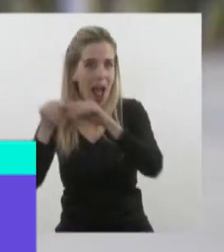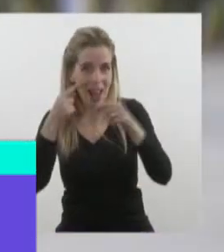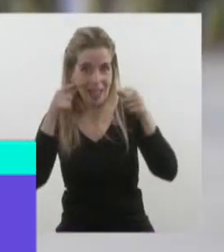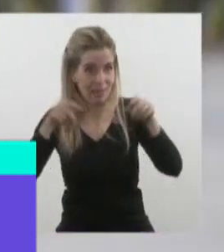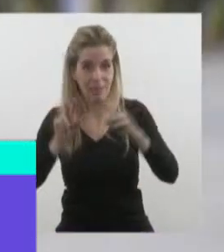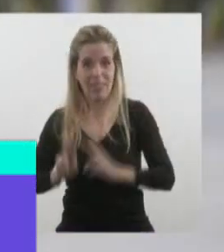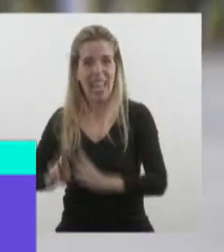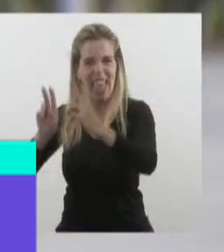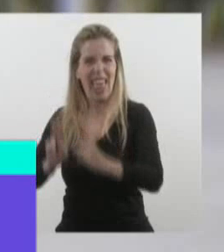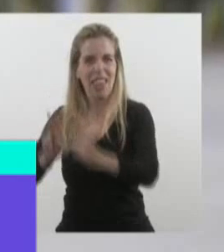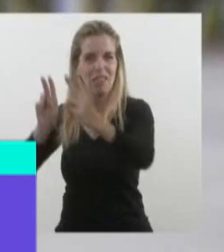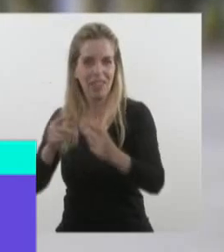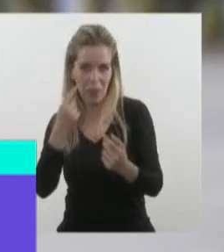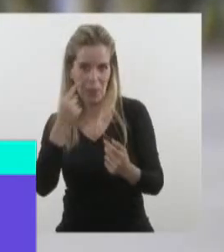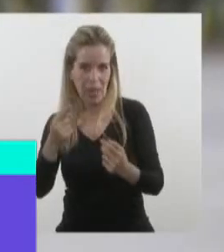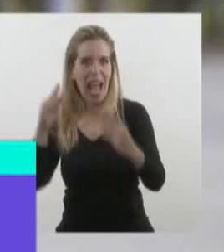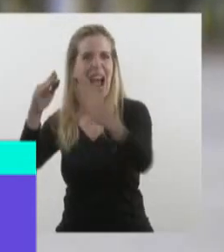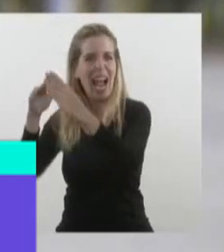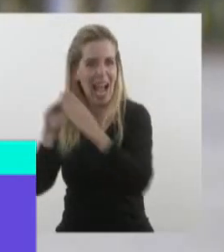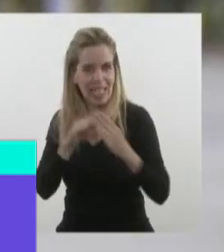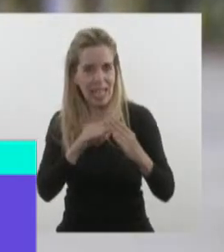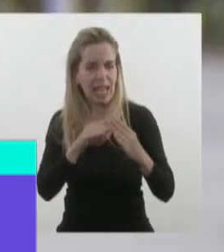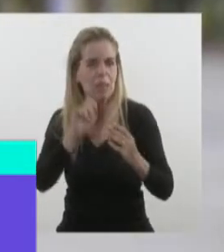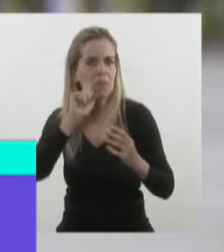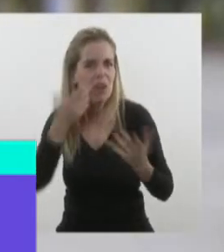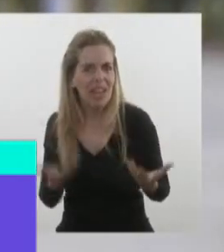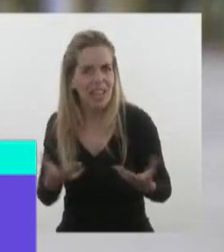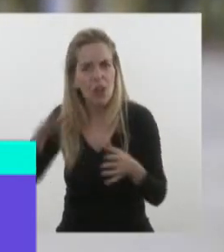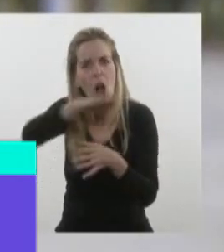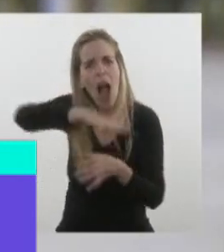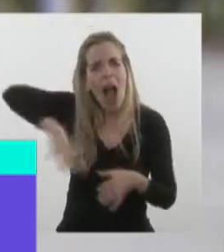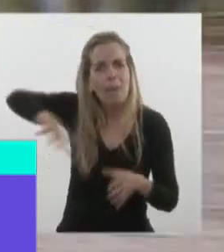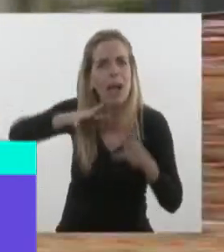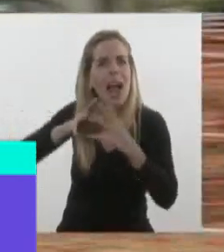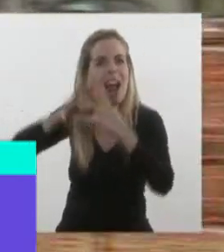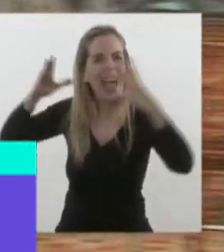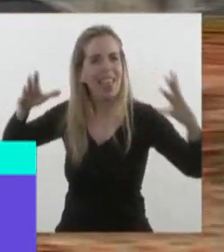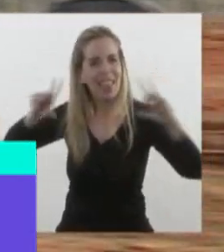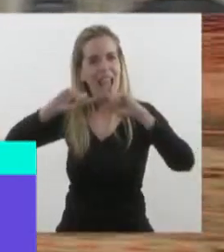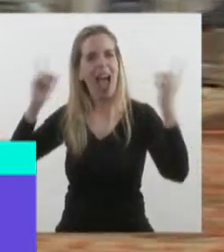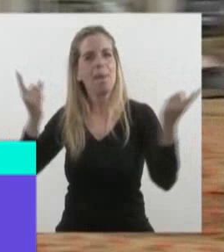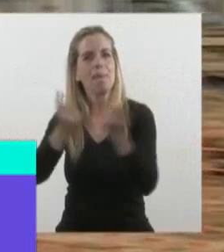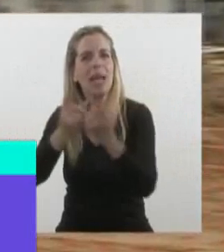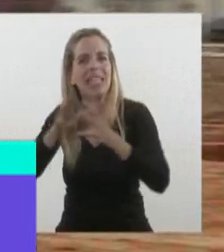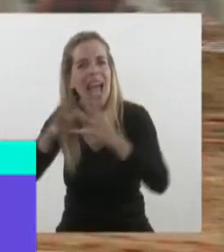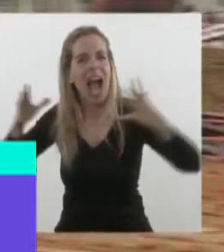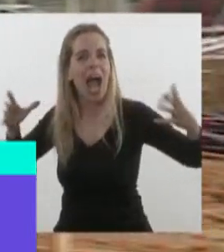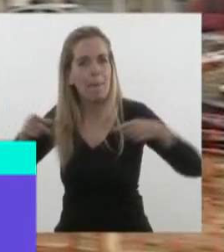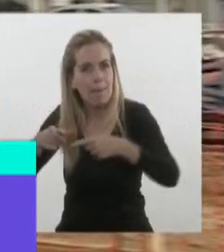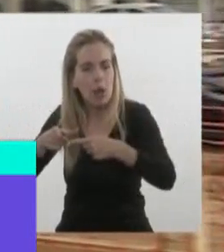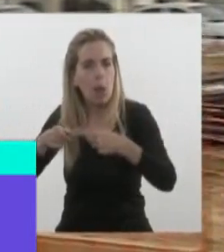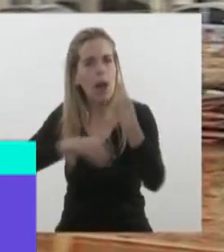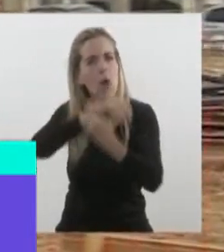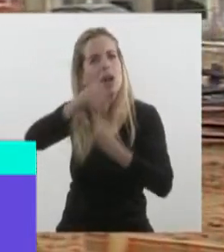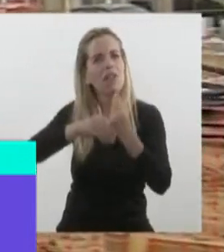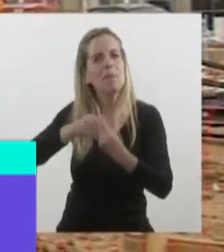casas, como digo yo, vivibles, son casas con ambientes amplios, son casas que tienen lugar para lo que una familia